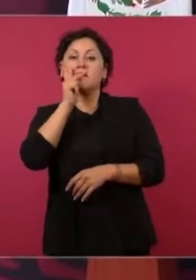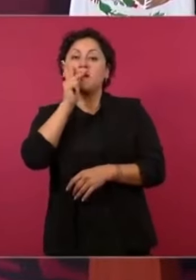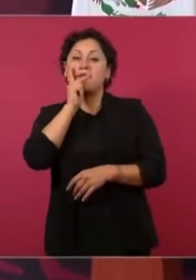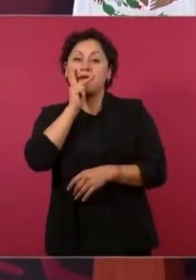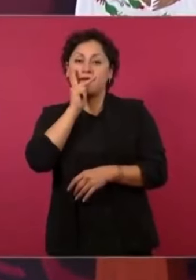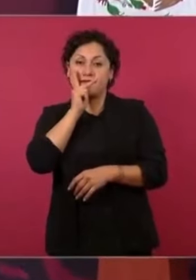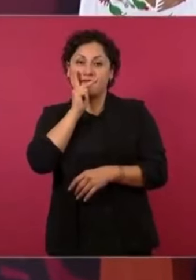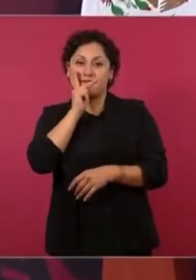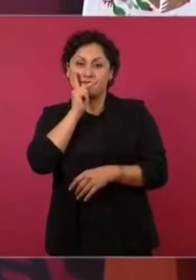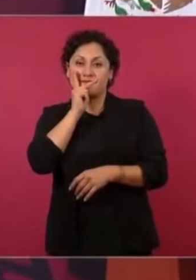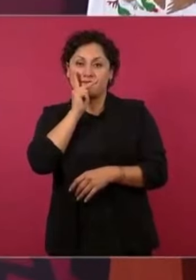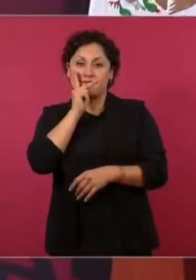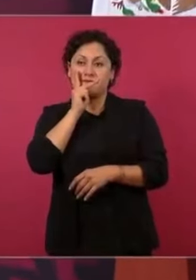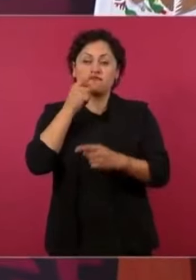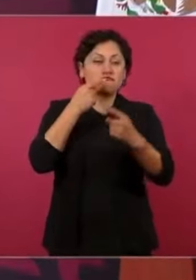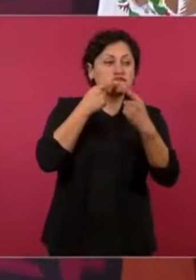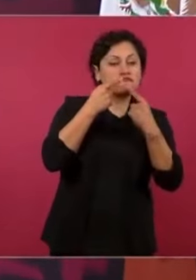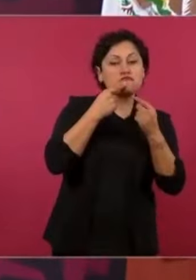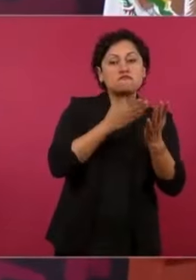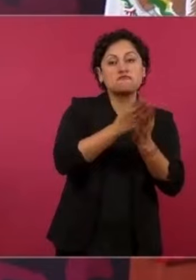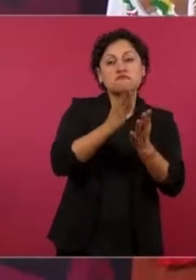con los medios